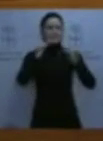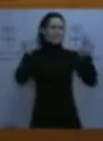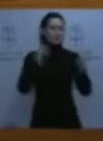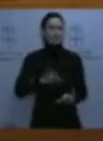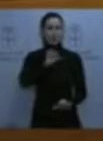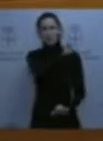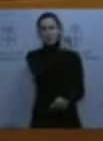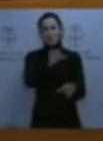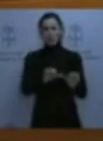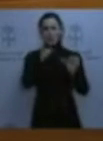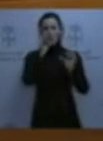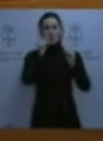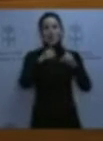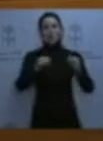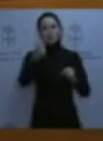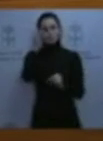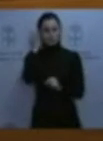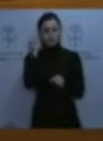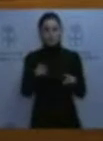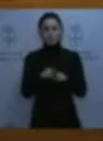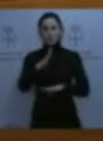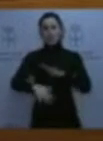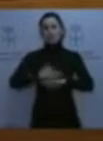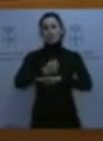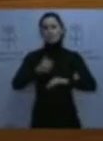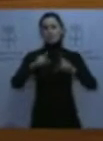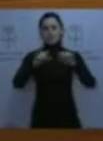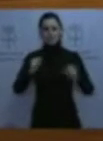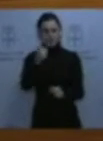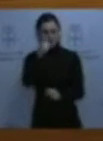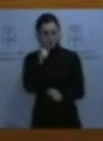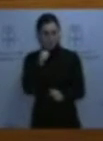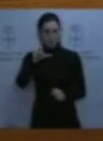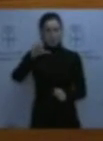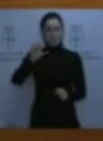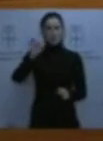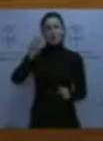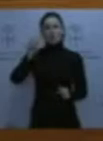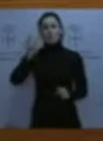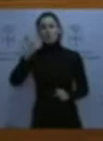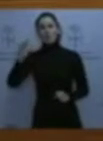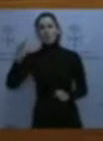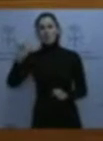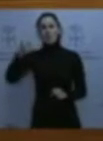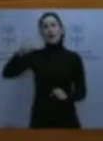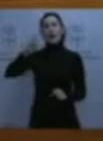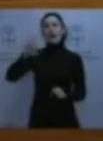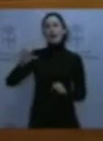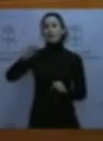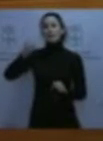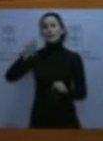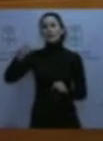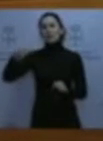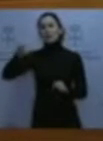muchos asturianos y asturianas, como el rector de la Universidad de Oviedo, Leopoldo Alas Argüelles, asesinado como miles